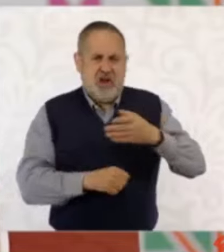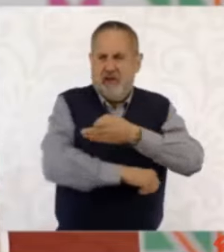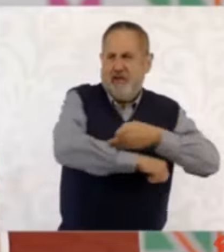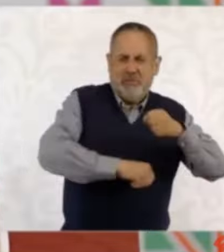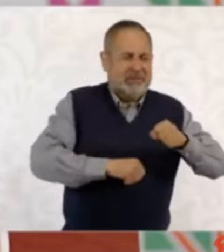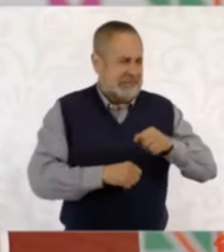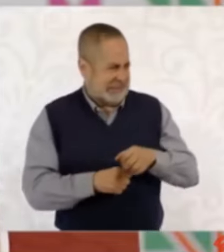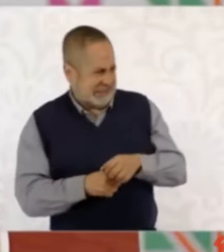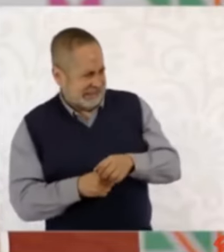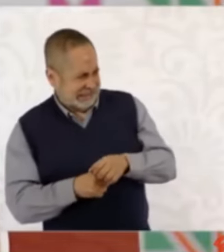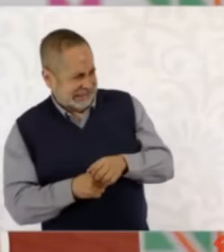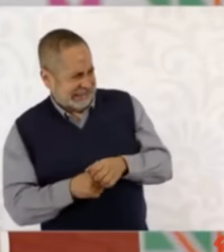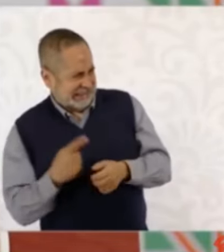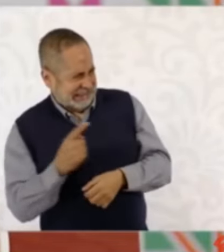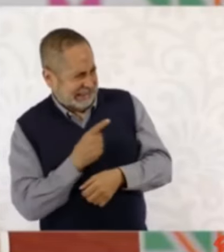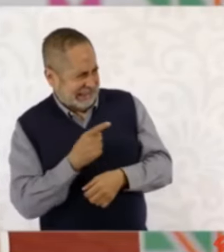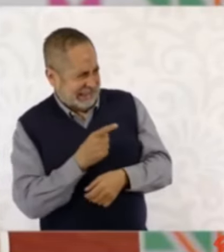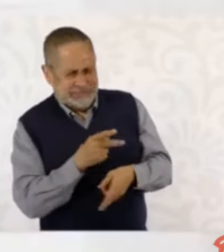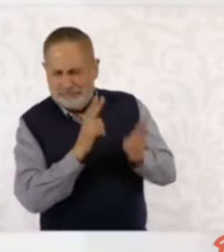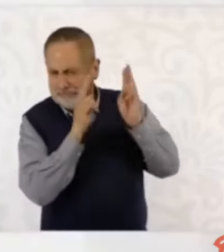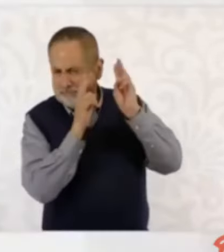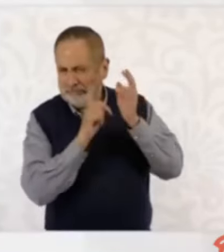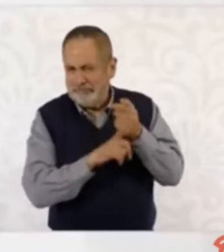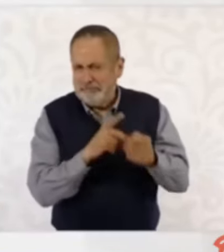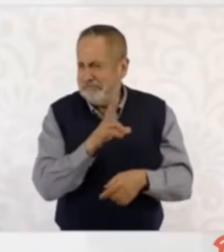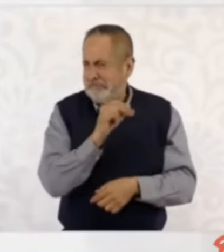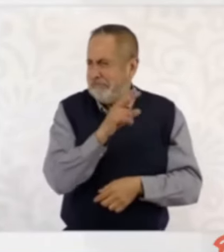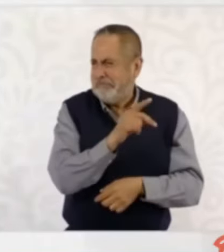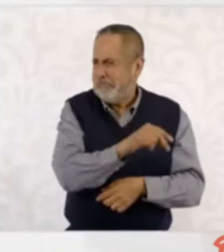no se reconoce.